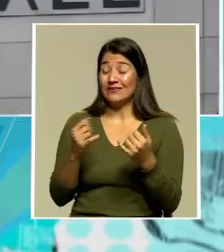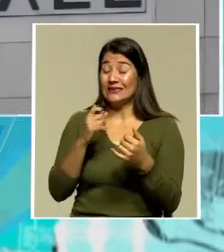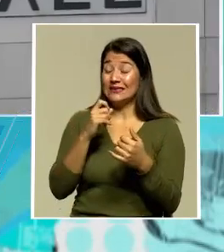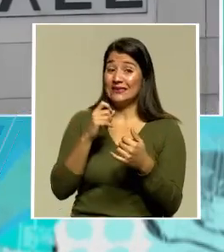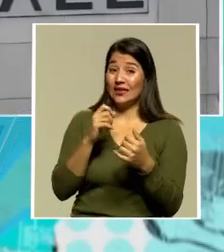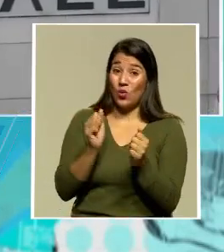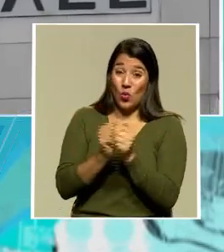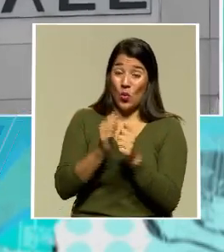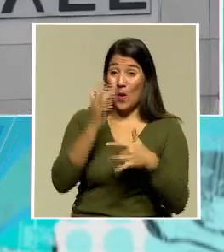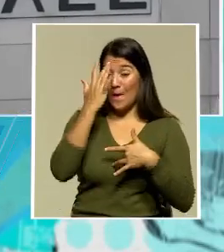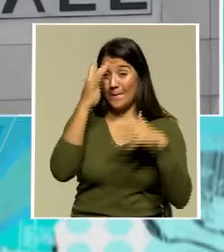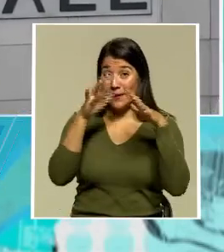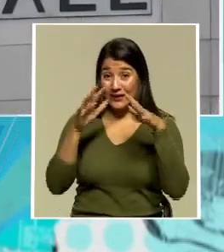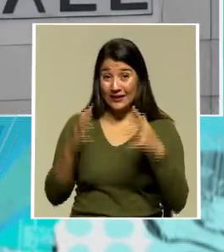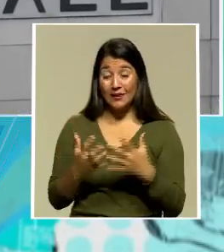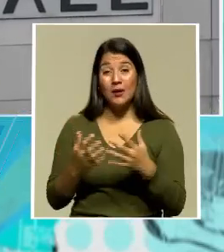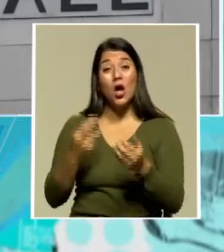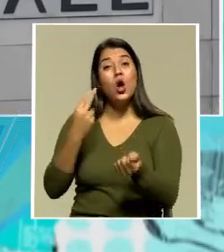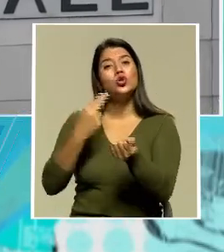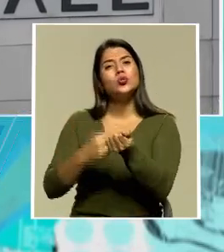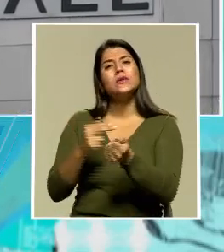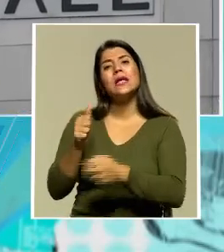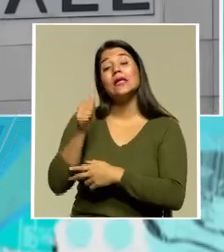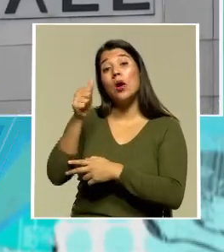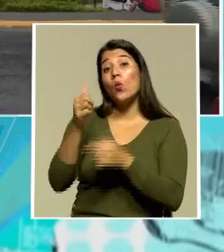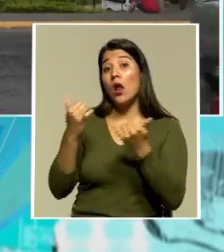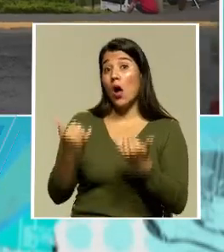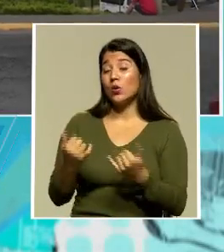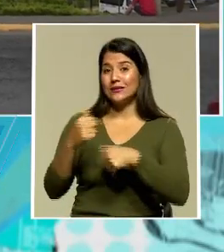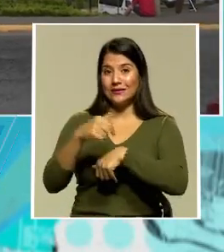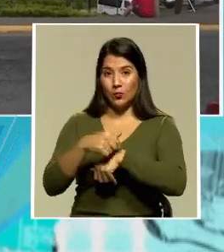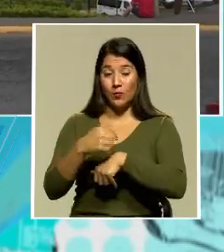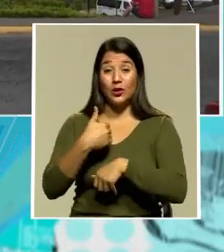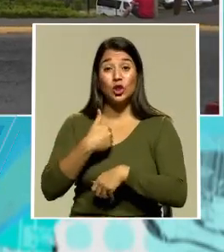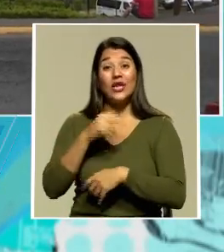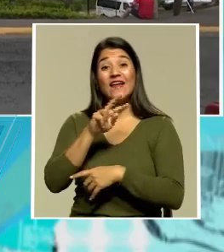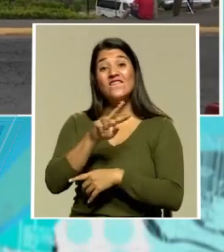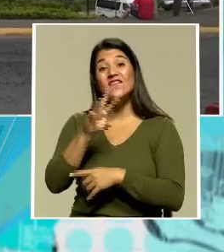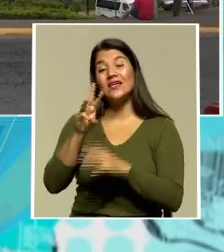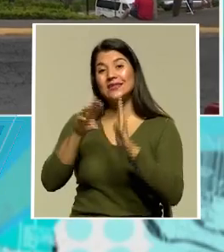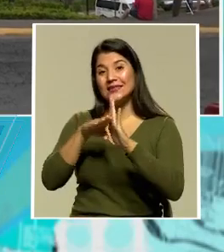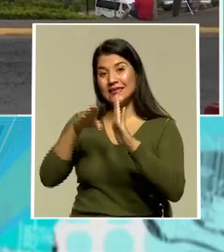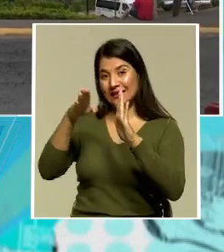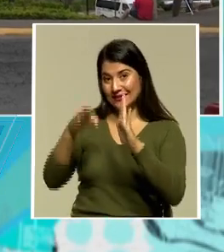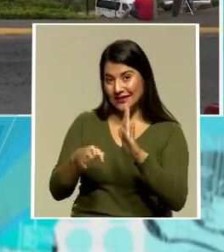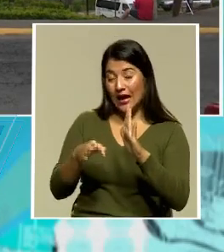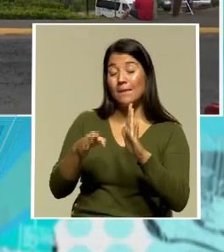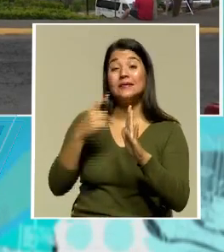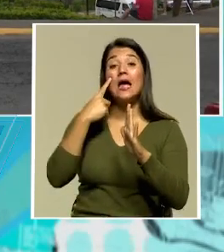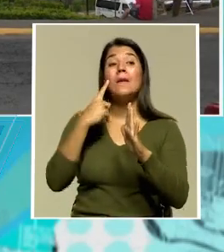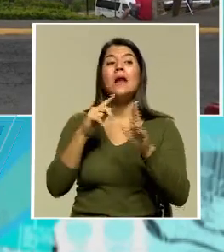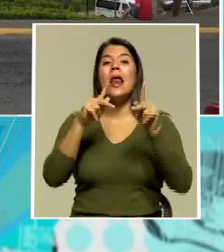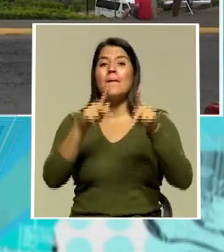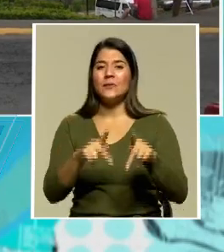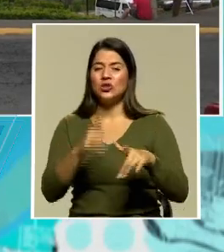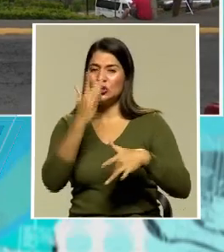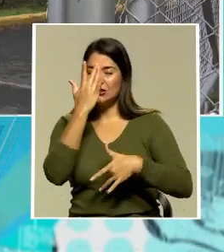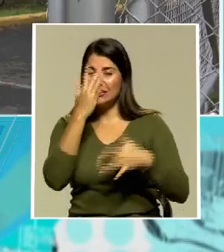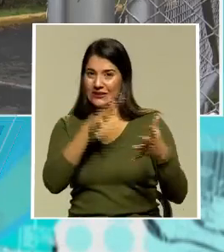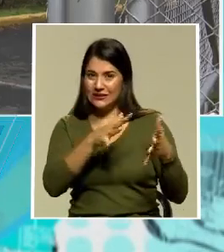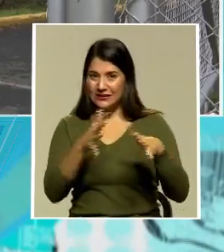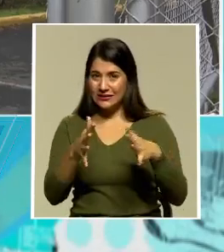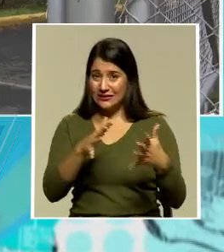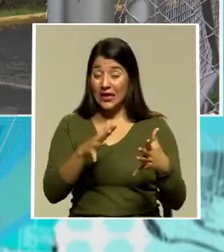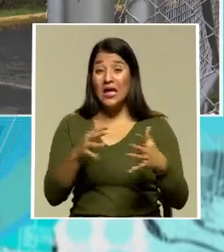pandemia. El Hospital de Alajuela en este momento tiene 26 camas de moderados, esperamos que hasta